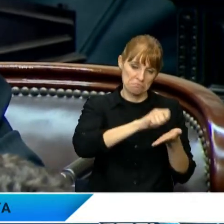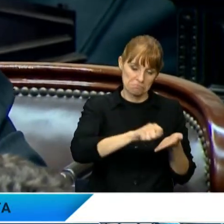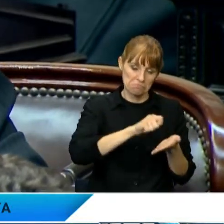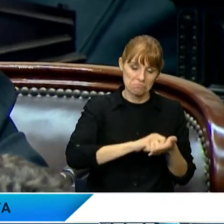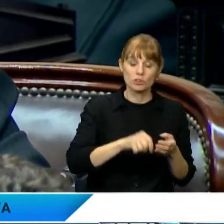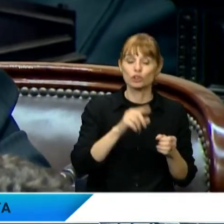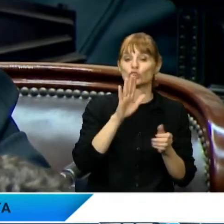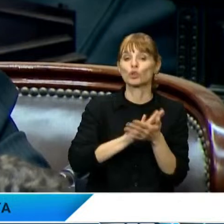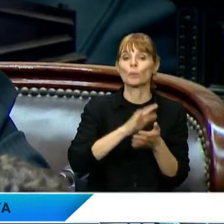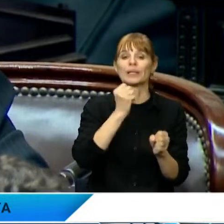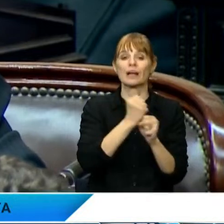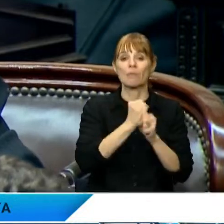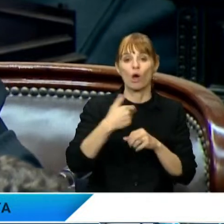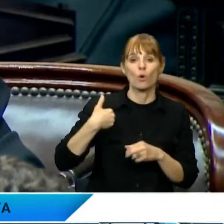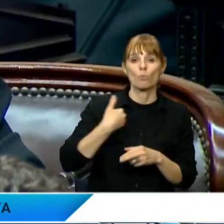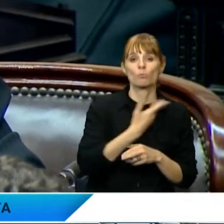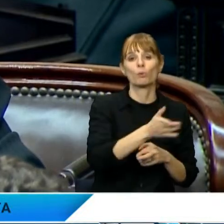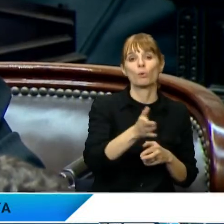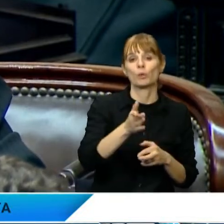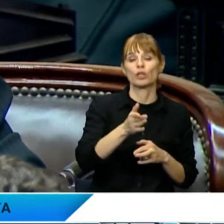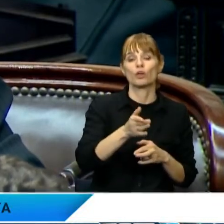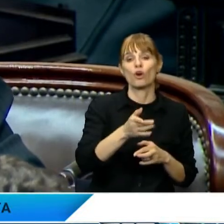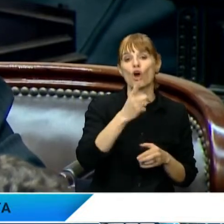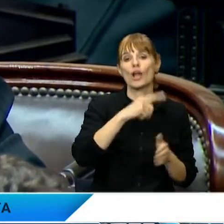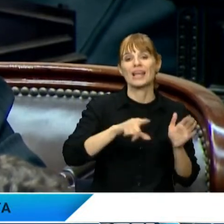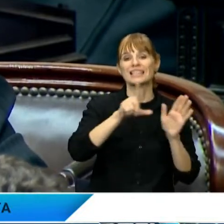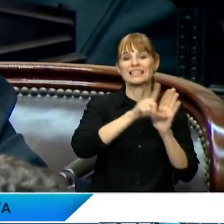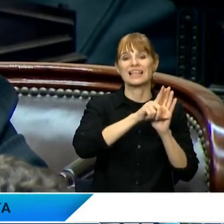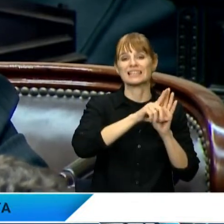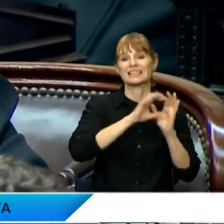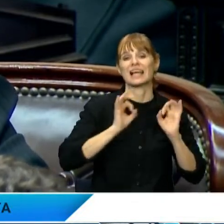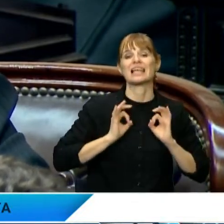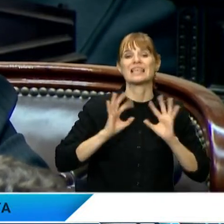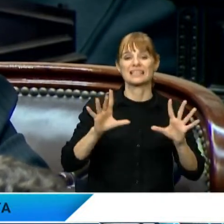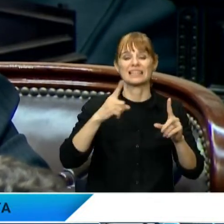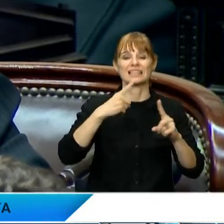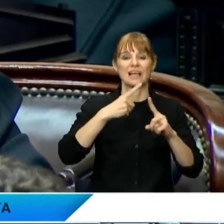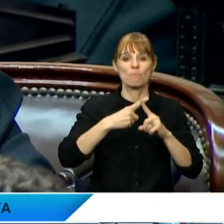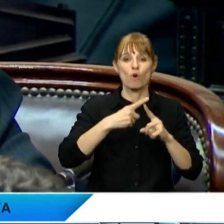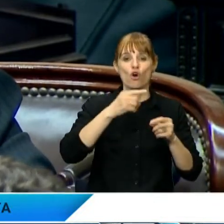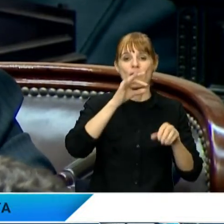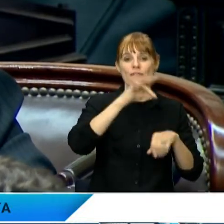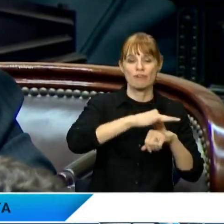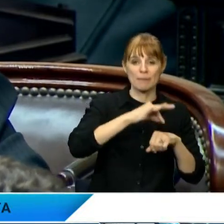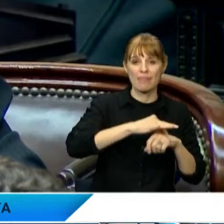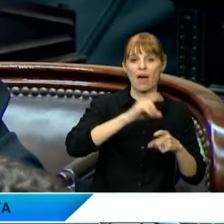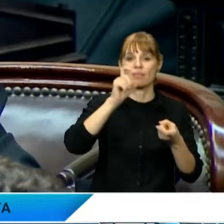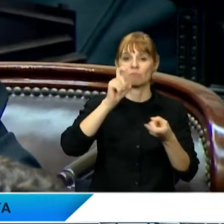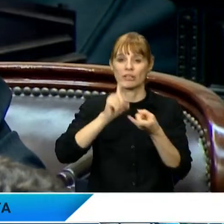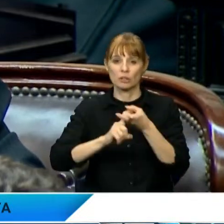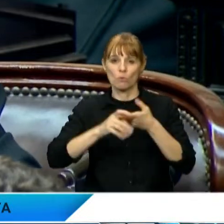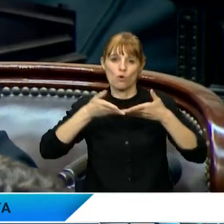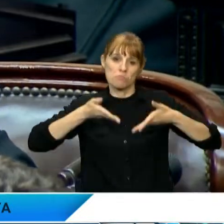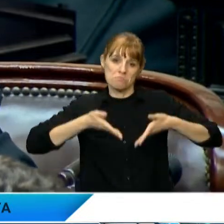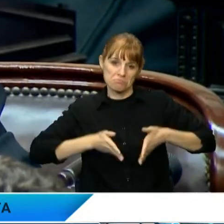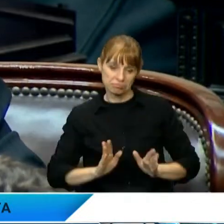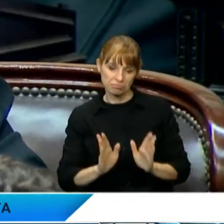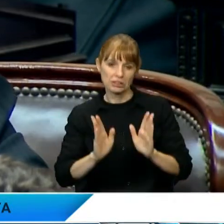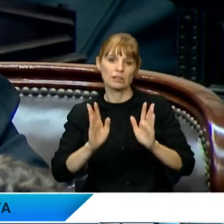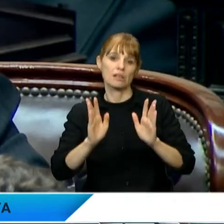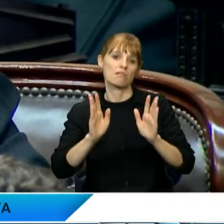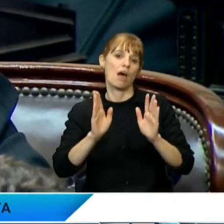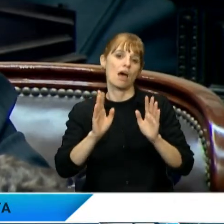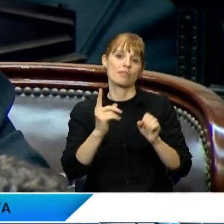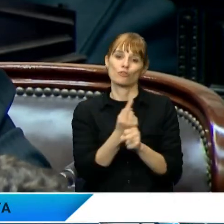empleo público, que al fin de la licencia por enfermedad, maternidad, matrimonio, no se pueda poner a disponibilidad